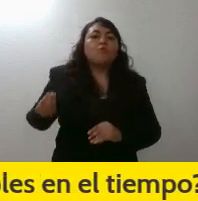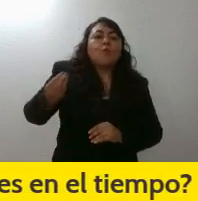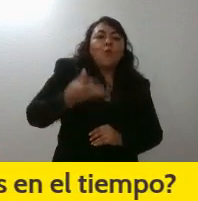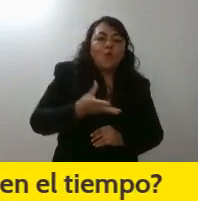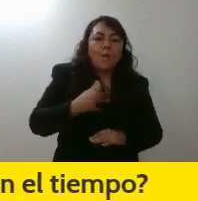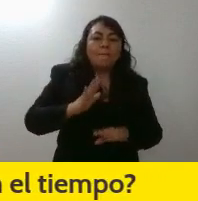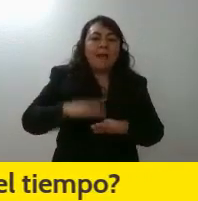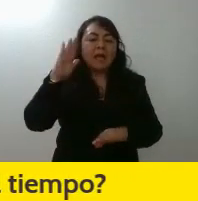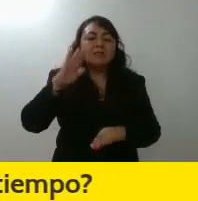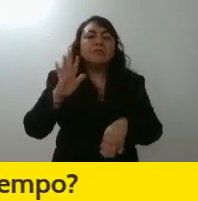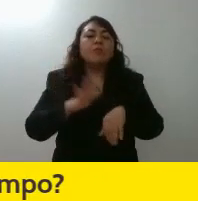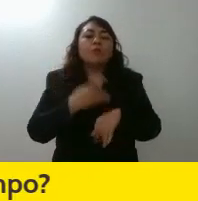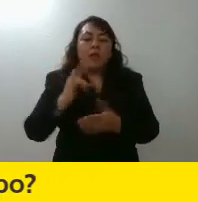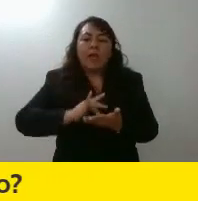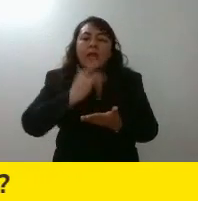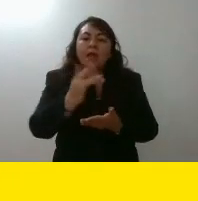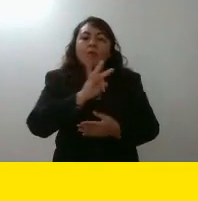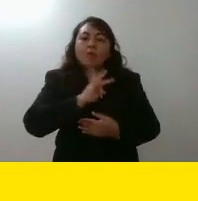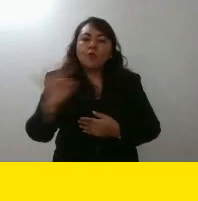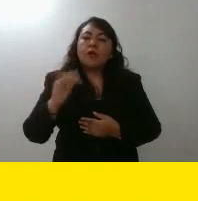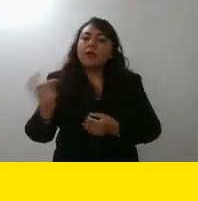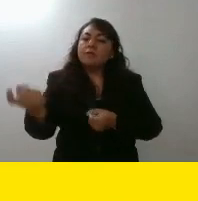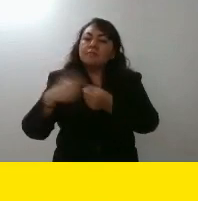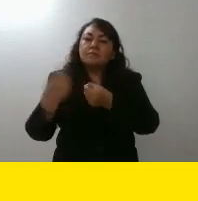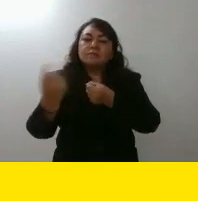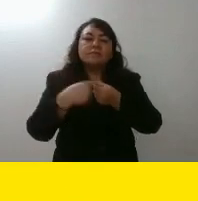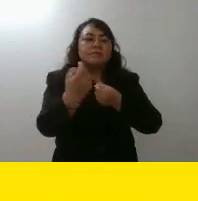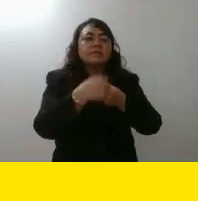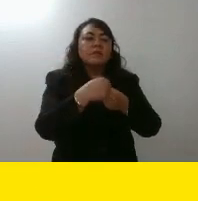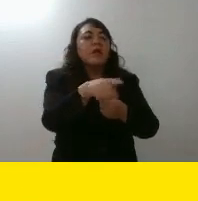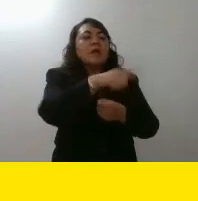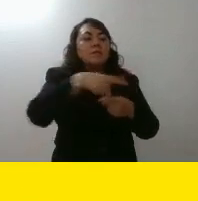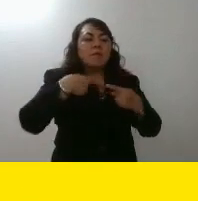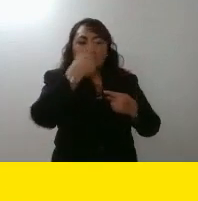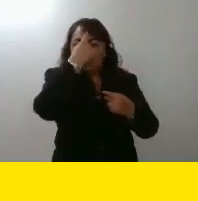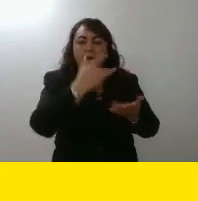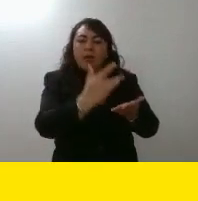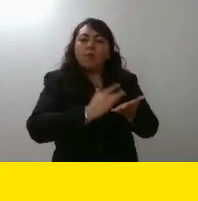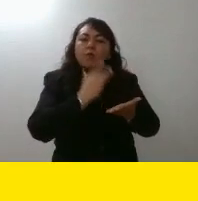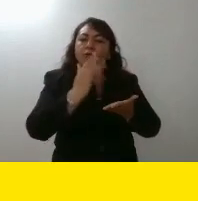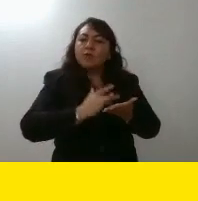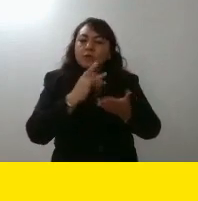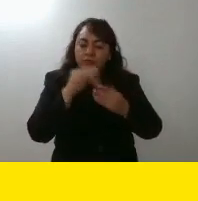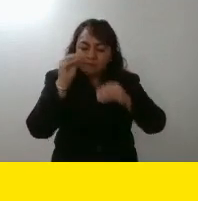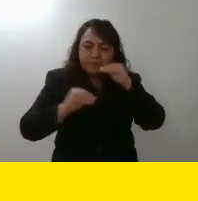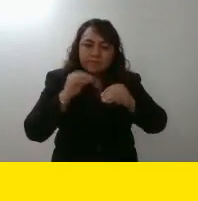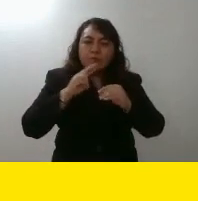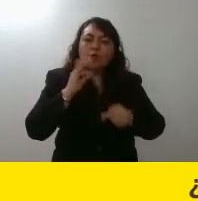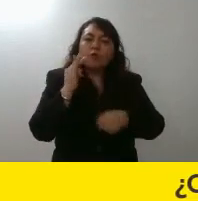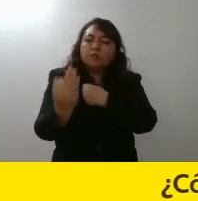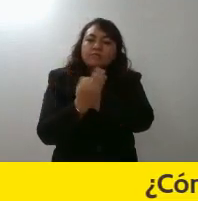nos permite tener a desarrolladores colaborando todo el tiempo y mejorando también la plataforma, ¿no?